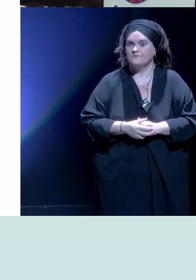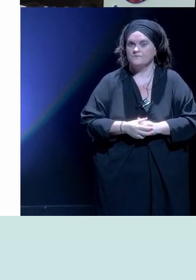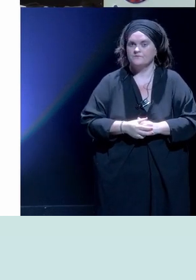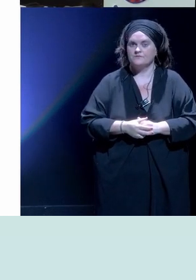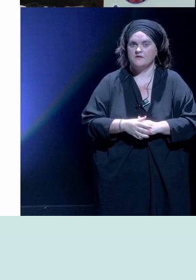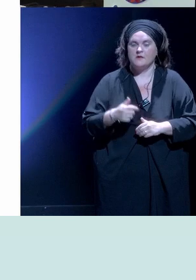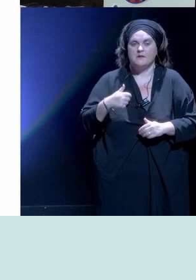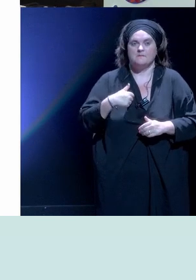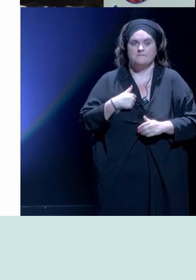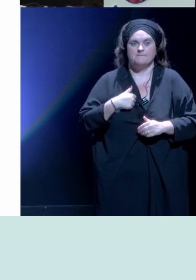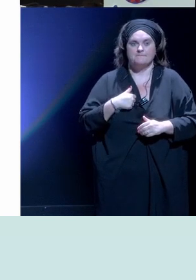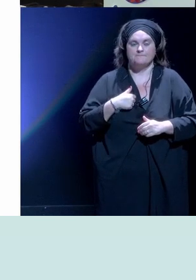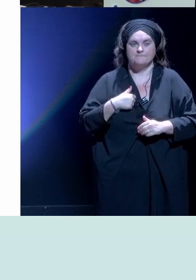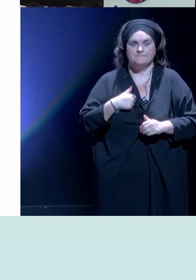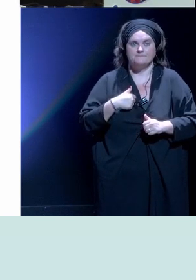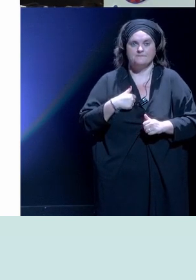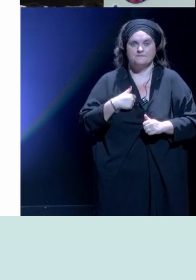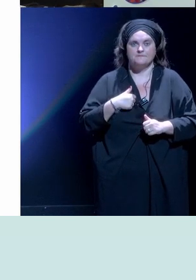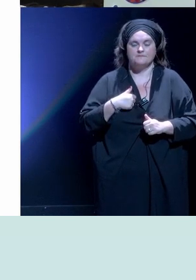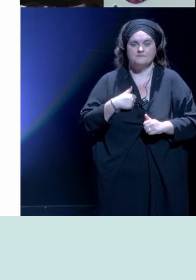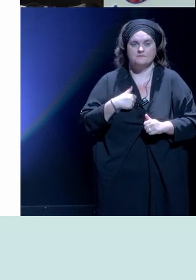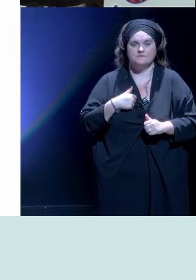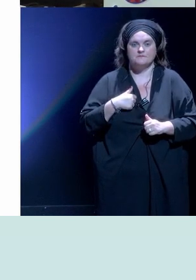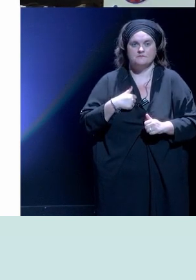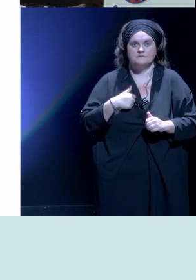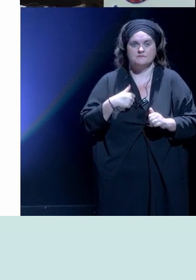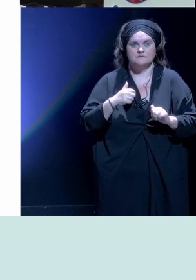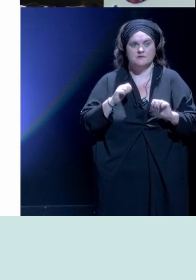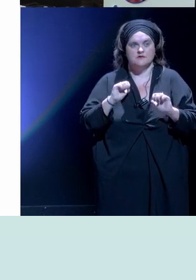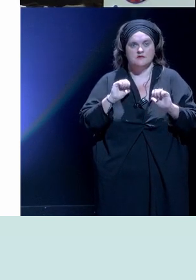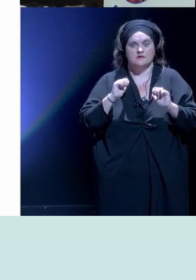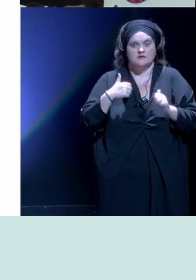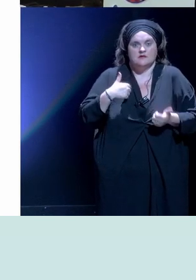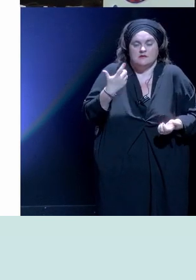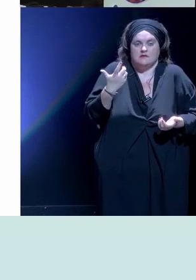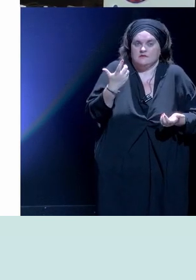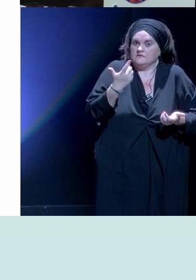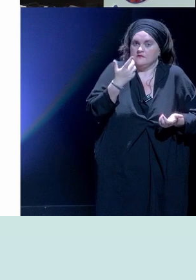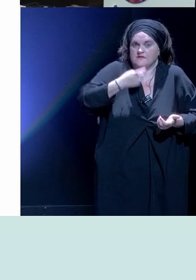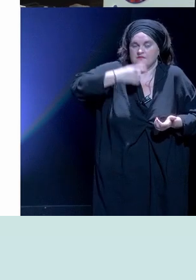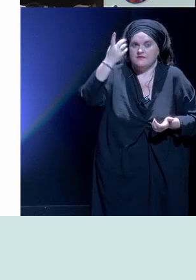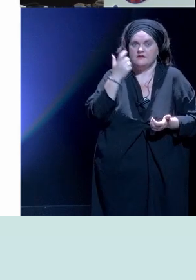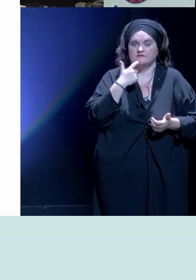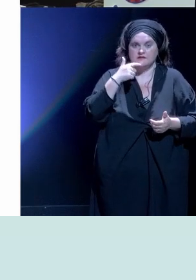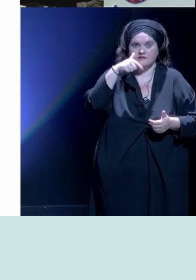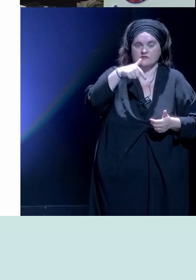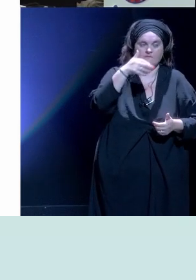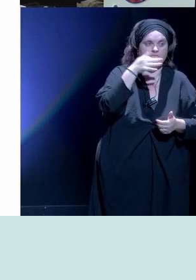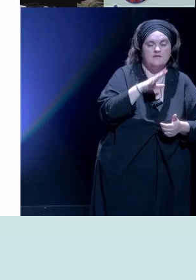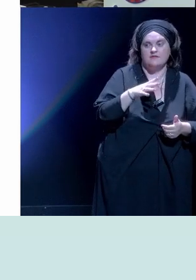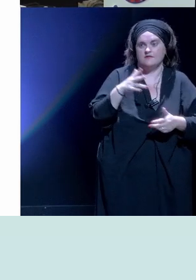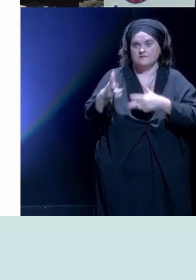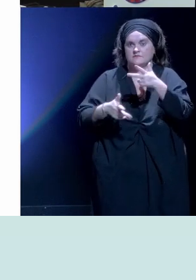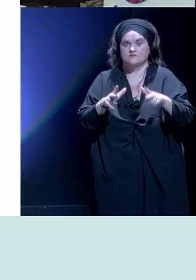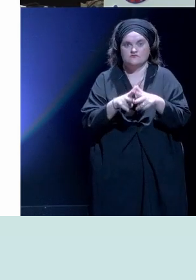Mi hipótesis, en realidad, es que vamos a encontrar estas paradojas también en la sociedad vasca.